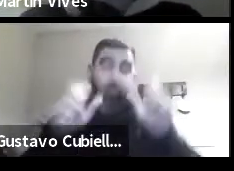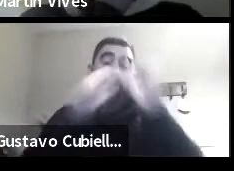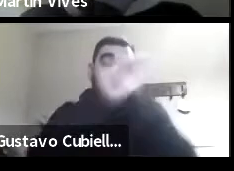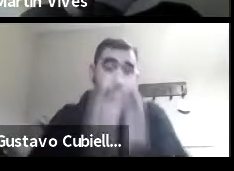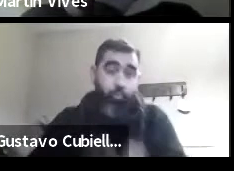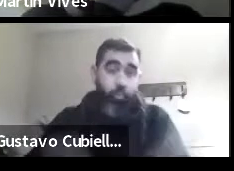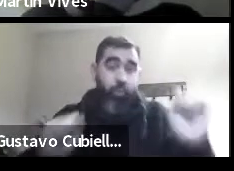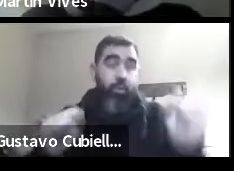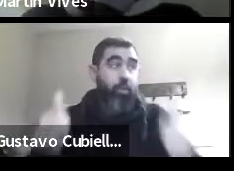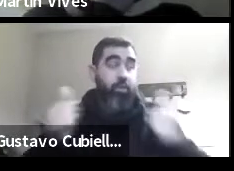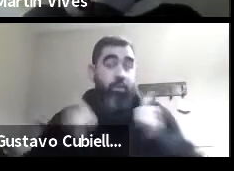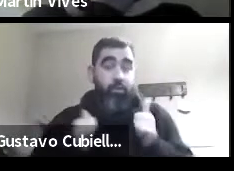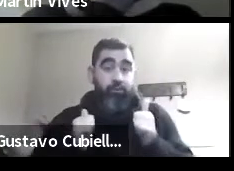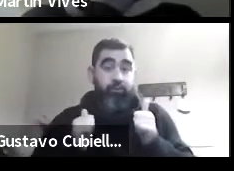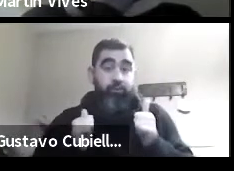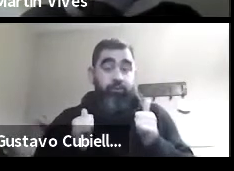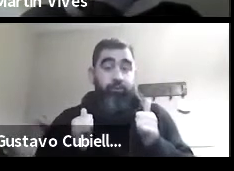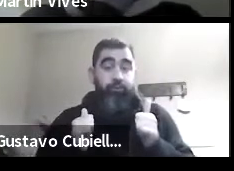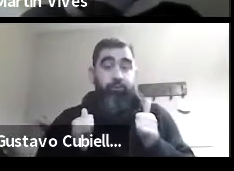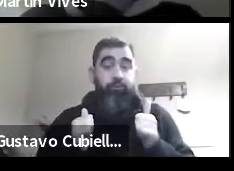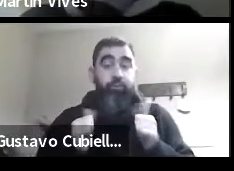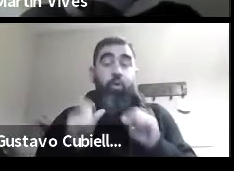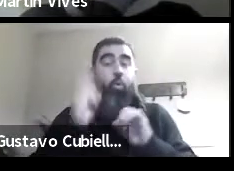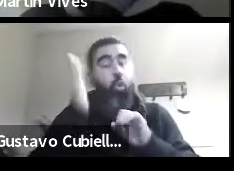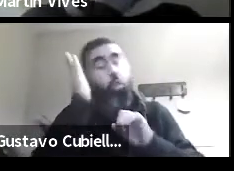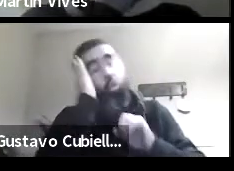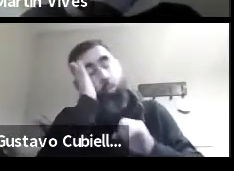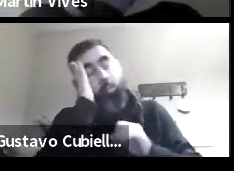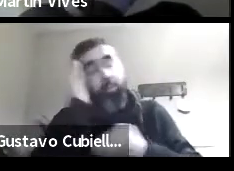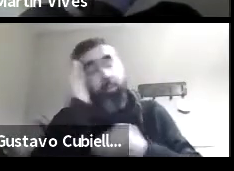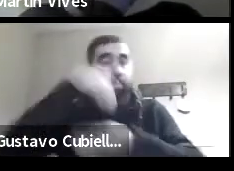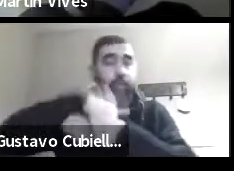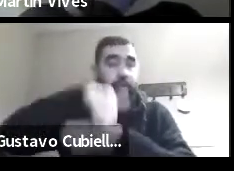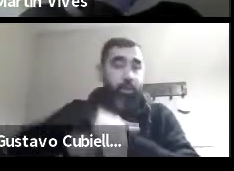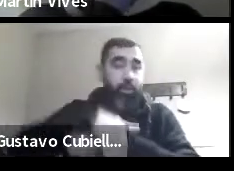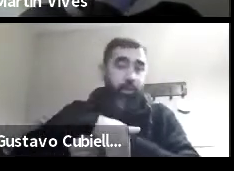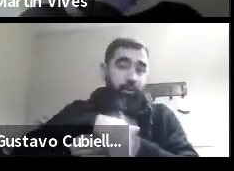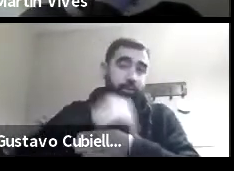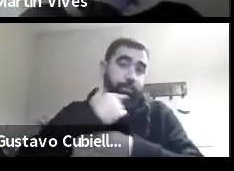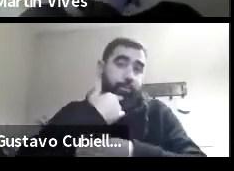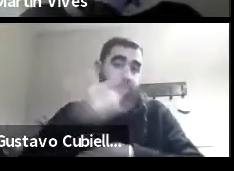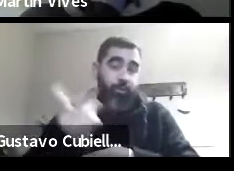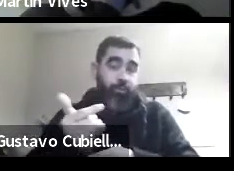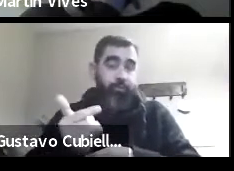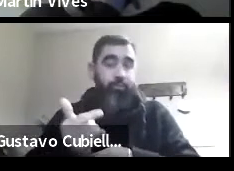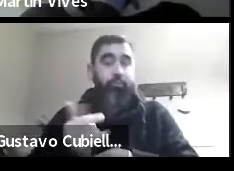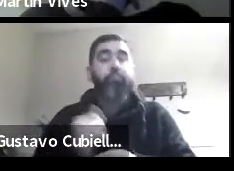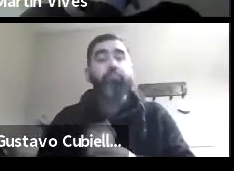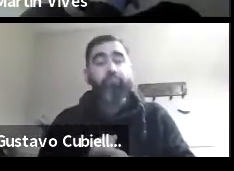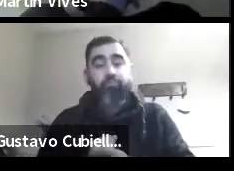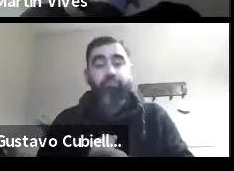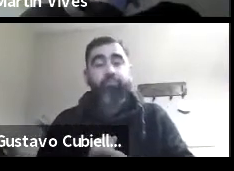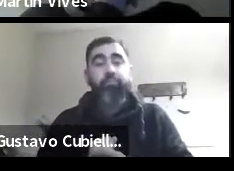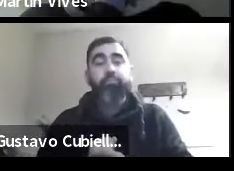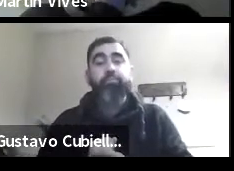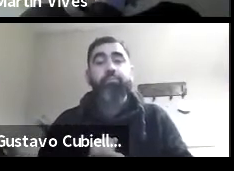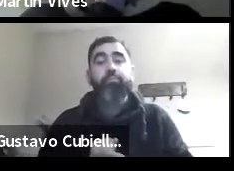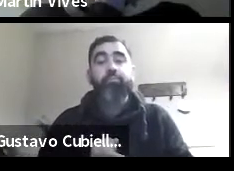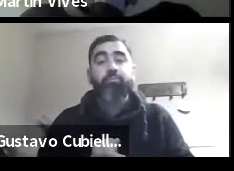tal vez de dormir una siesta, lo digo así porque hay que llevarlo y bajarlo a la realidad